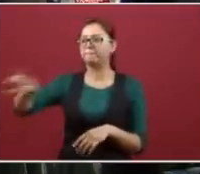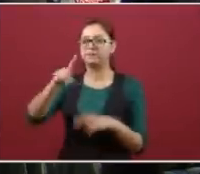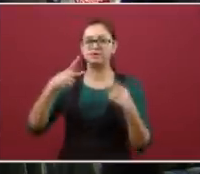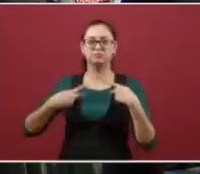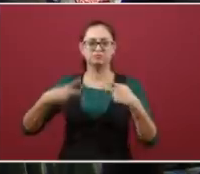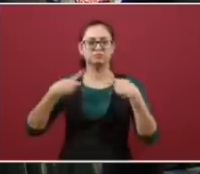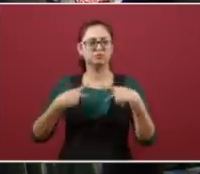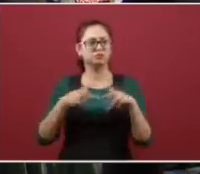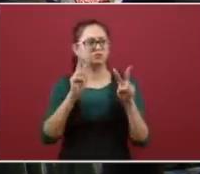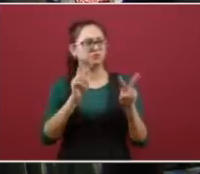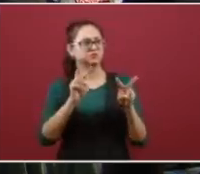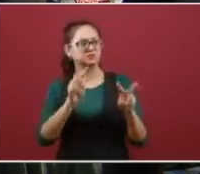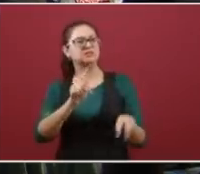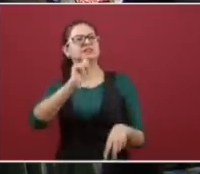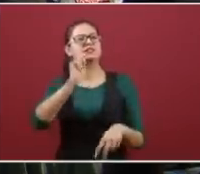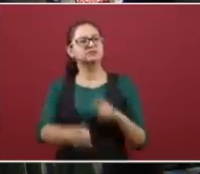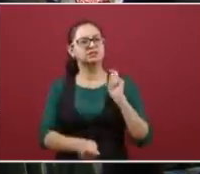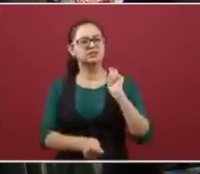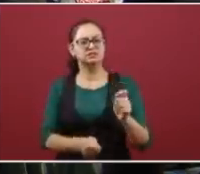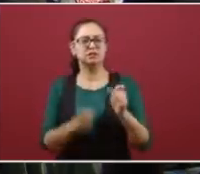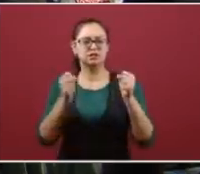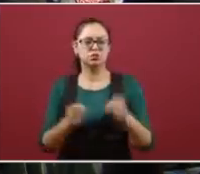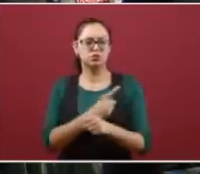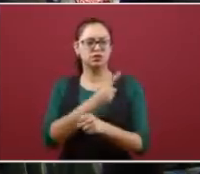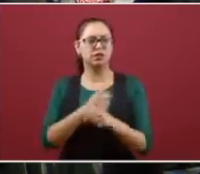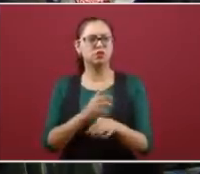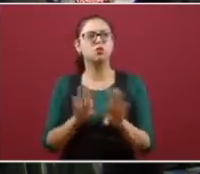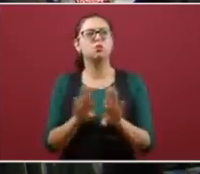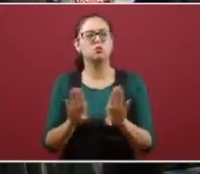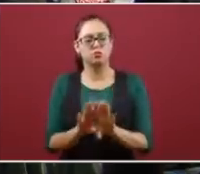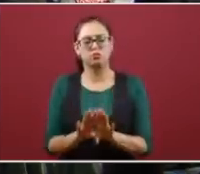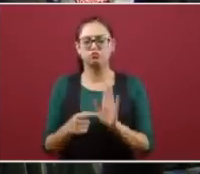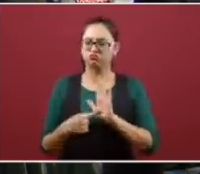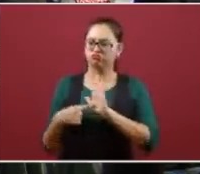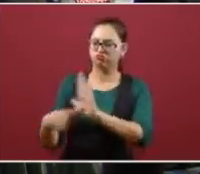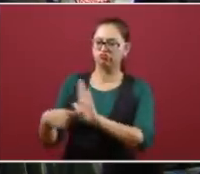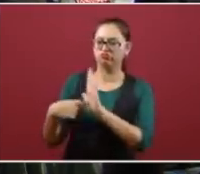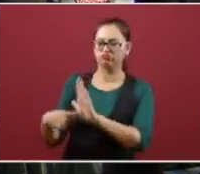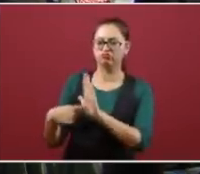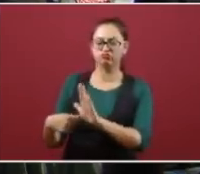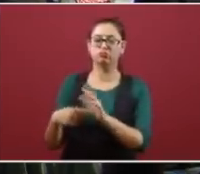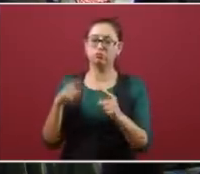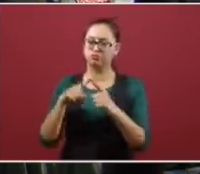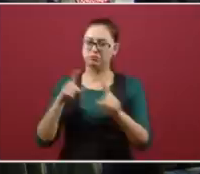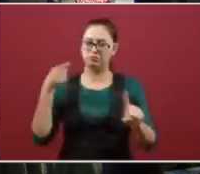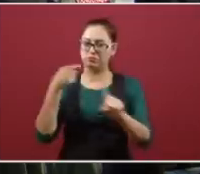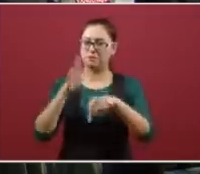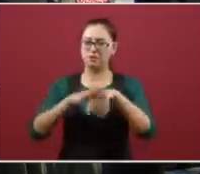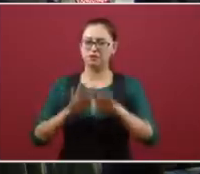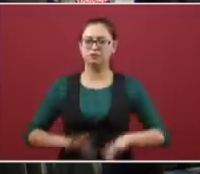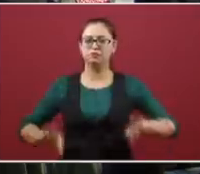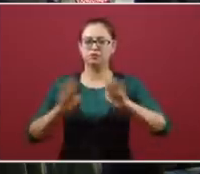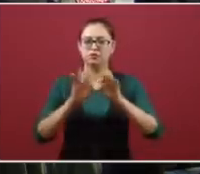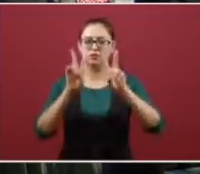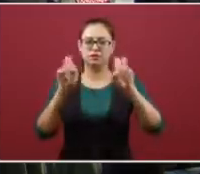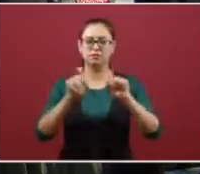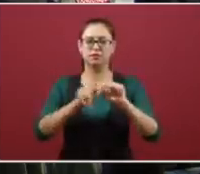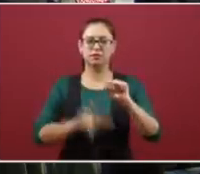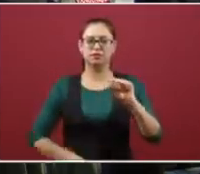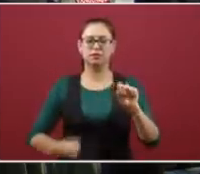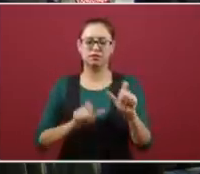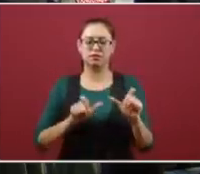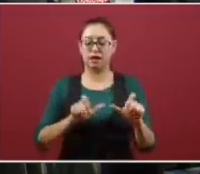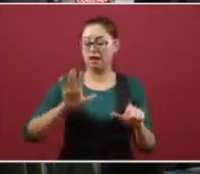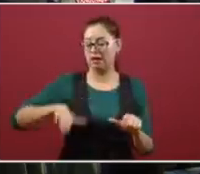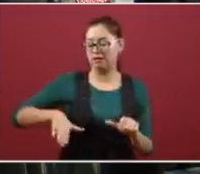respecto al tema de la seguridad principalmente con el tema de guardia nacional como ya lo ha señalado la secretaria a